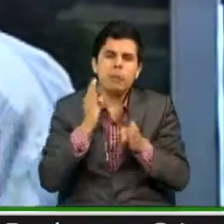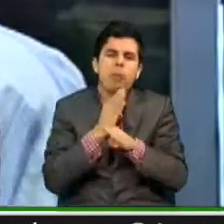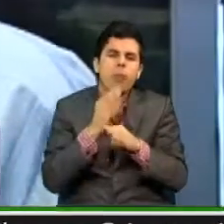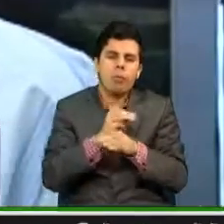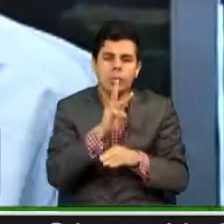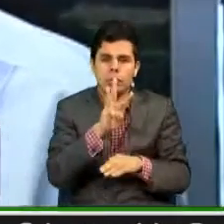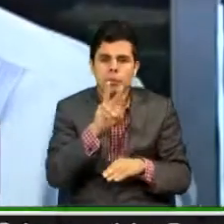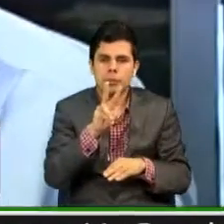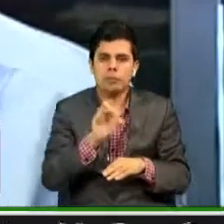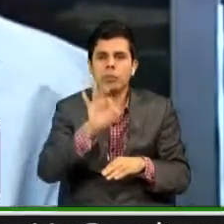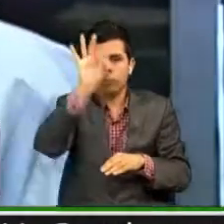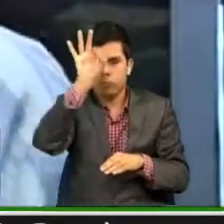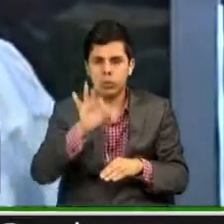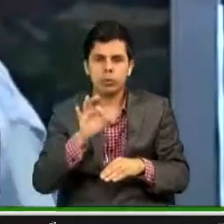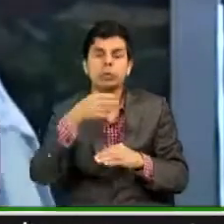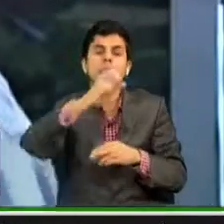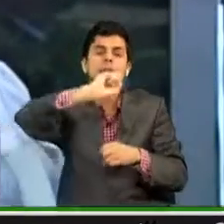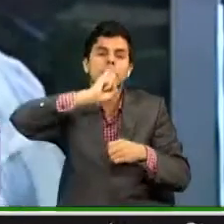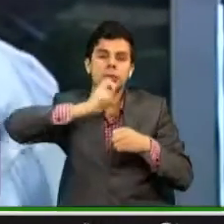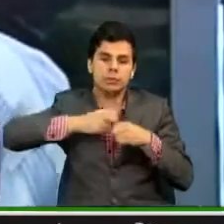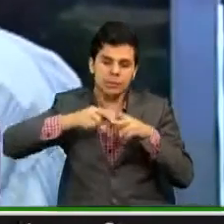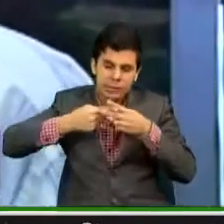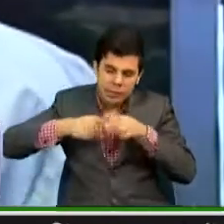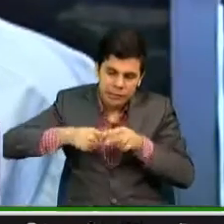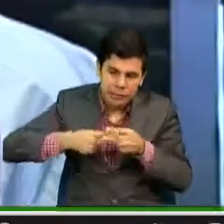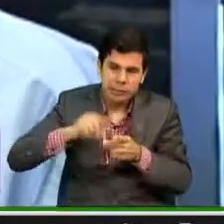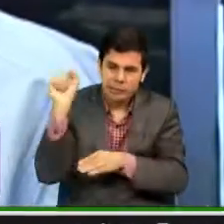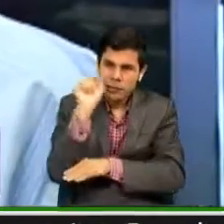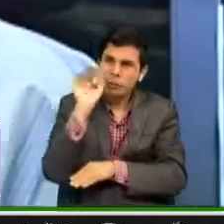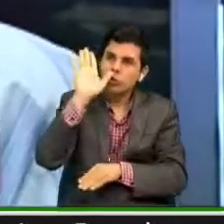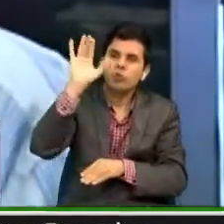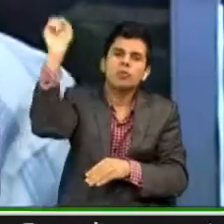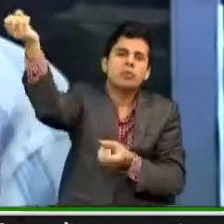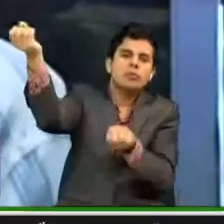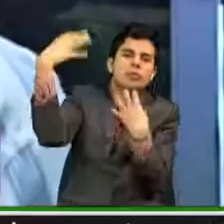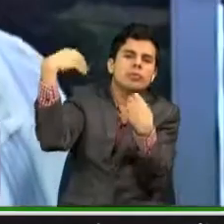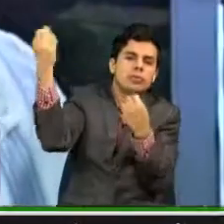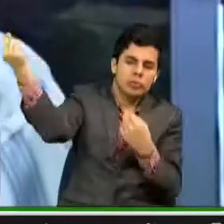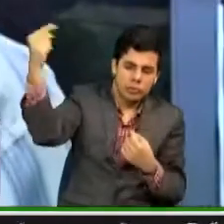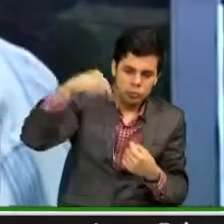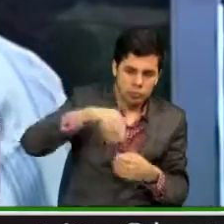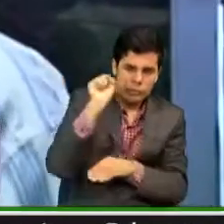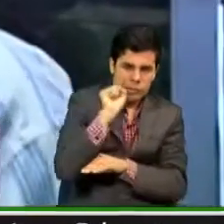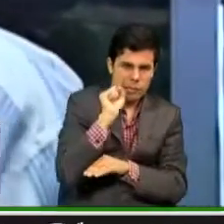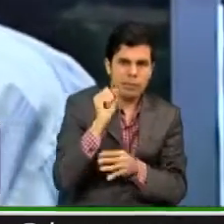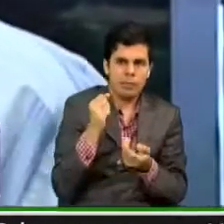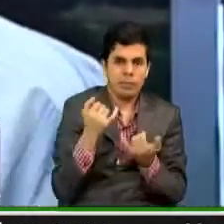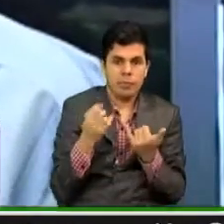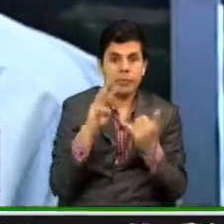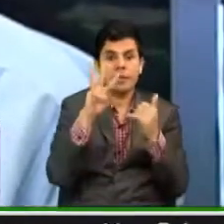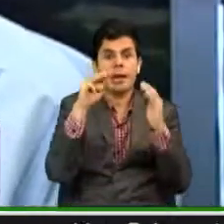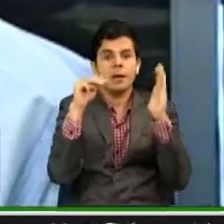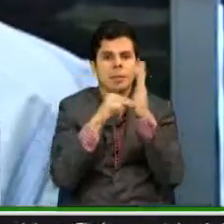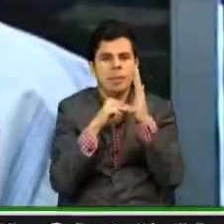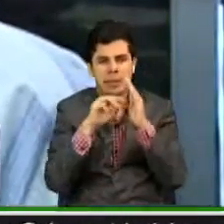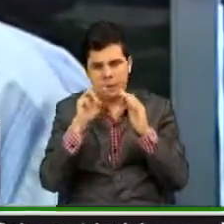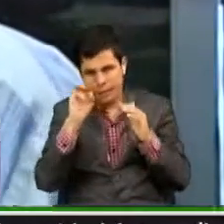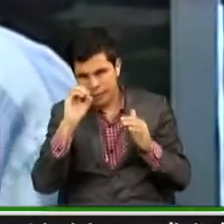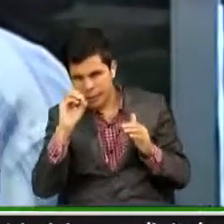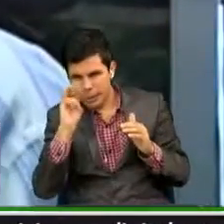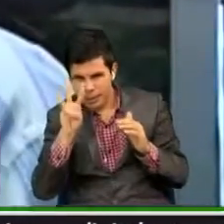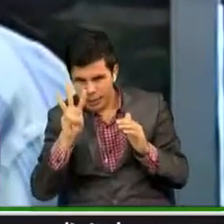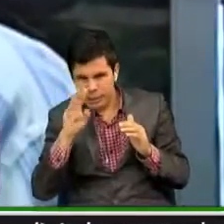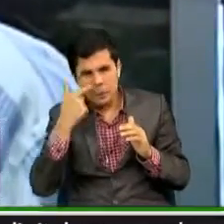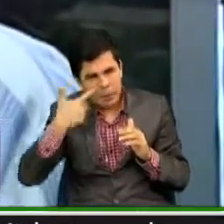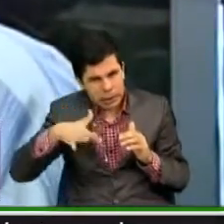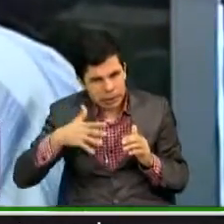porque la mayoría de nuestros repuestos y vehículos son importados. Entonces, ahorita que ya queda 3.003, creo que está en este momento,